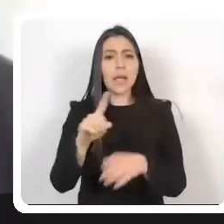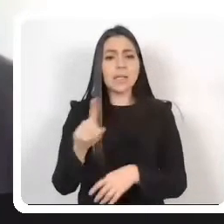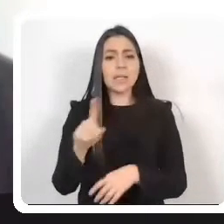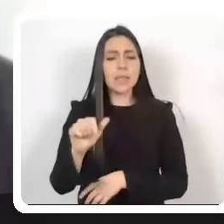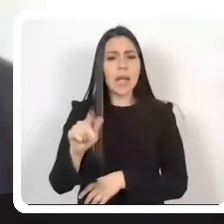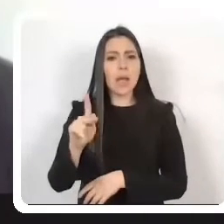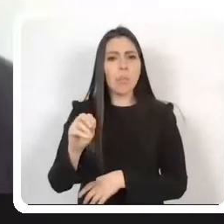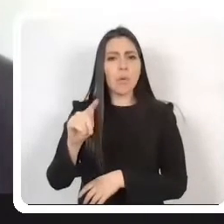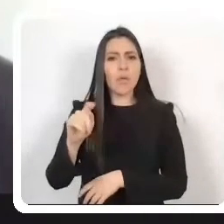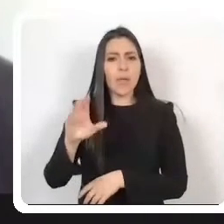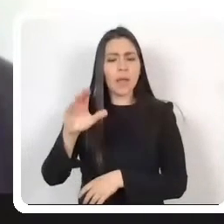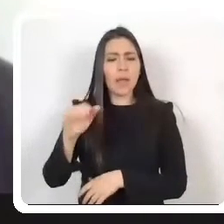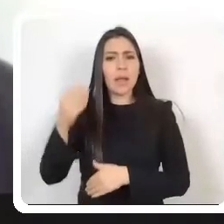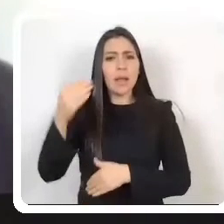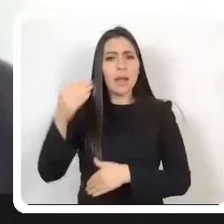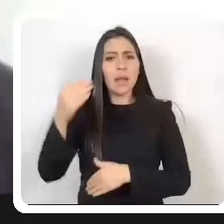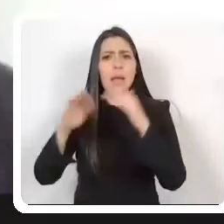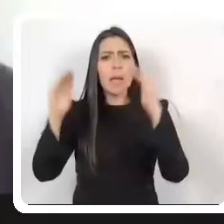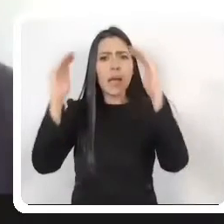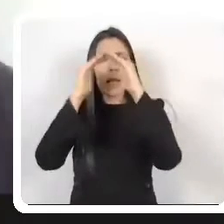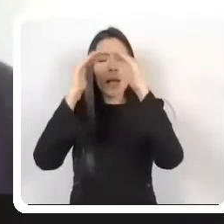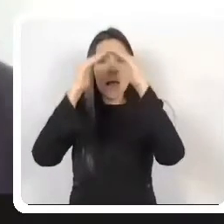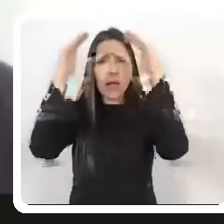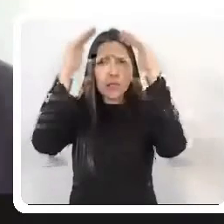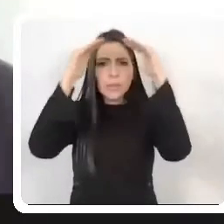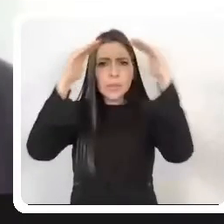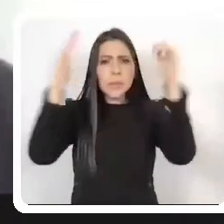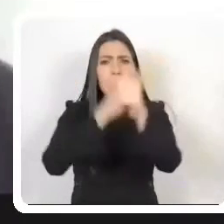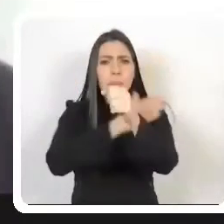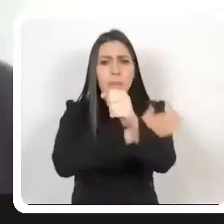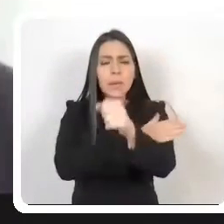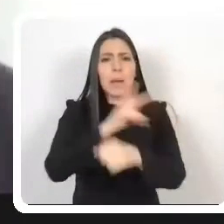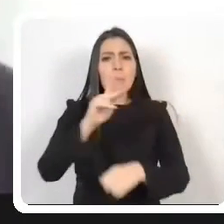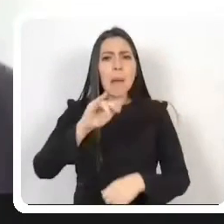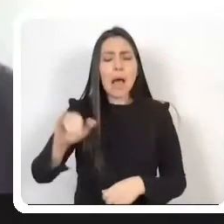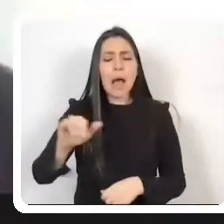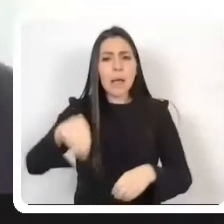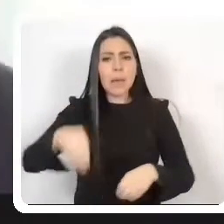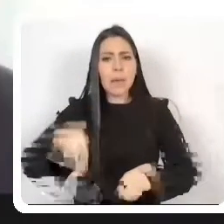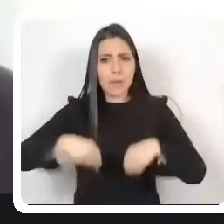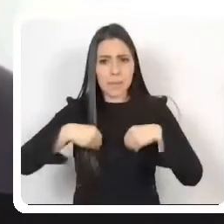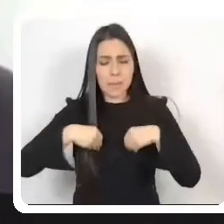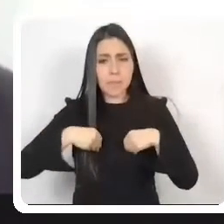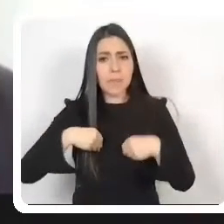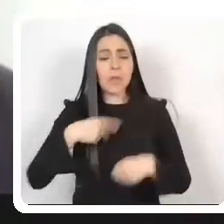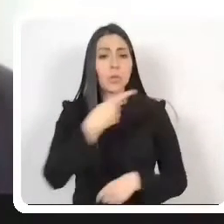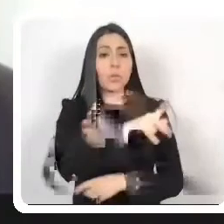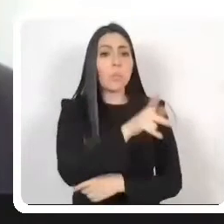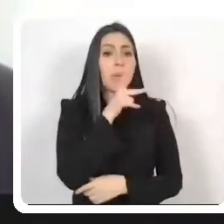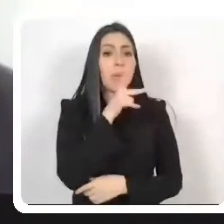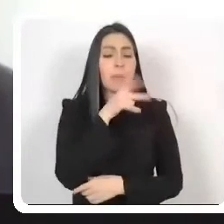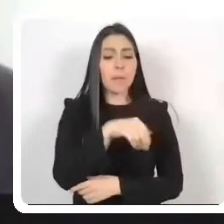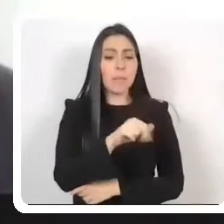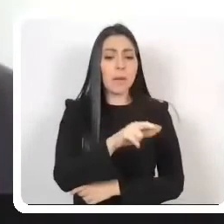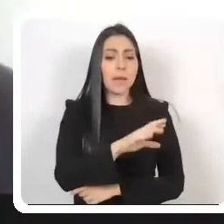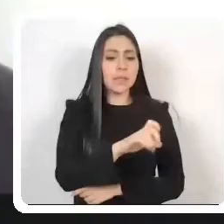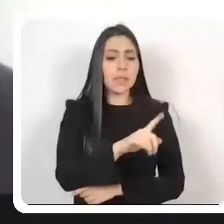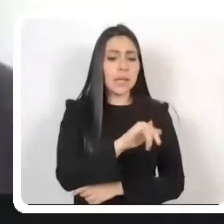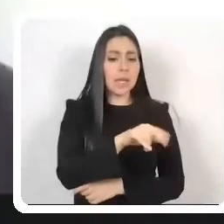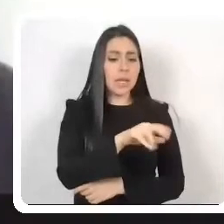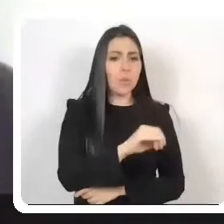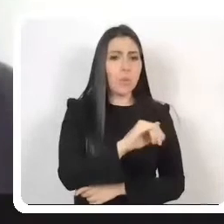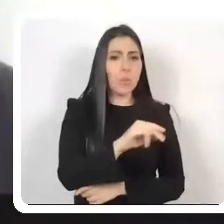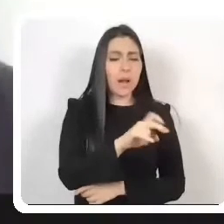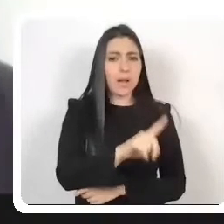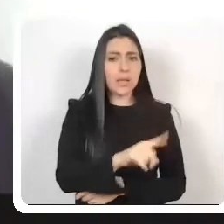casas de adobe o chozas de paja. Fue hijo de Marcelino Juárez y Brígida García.